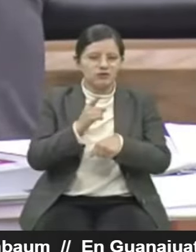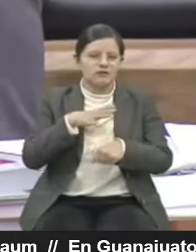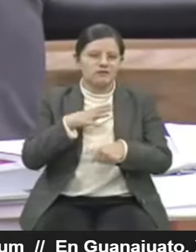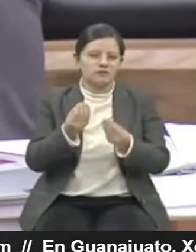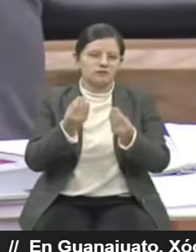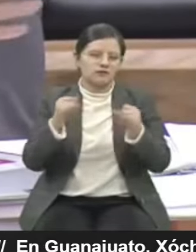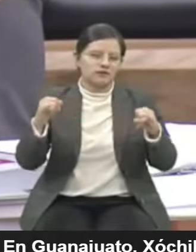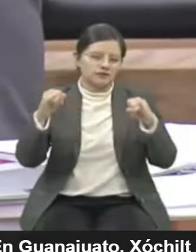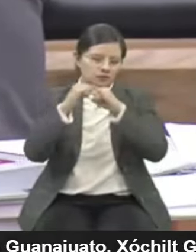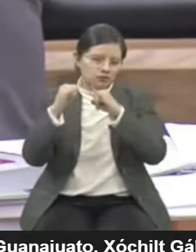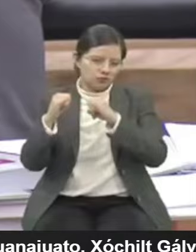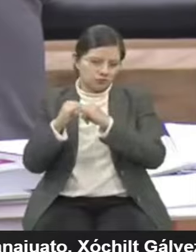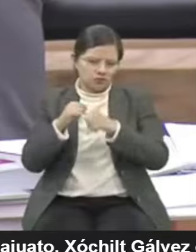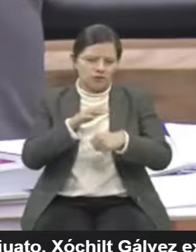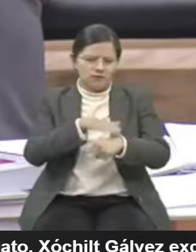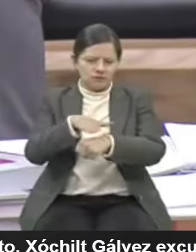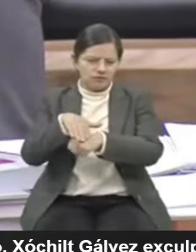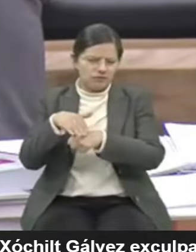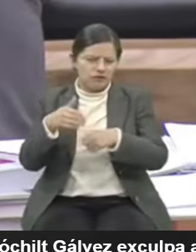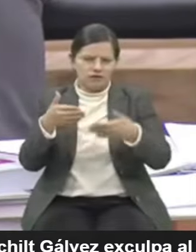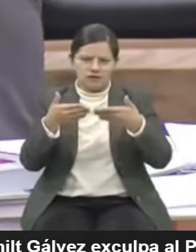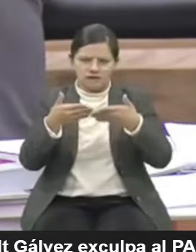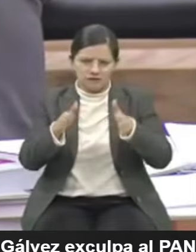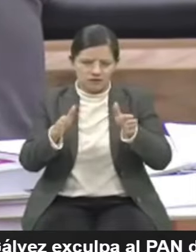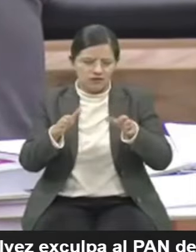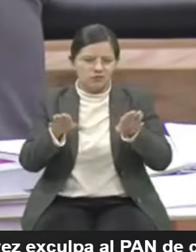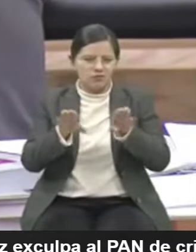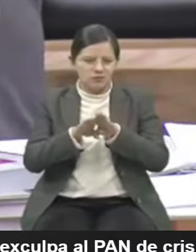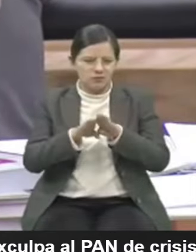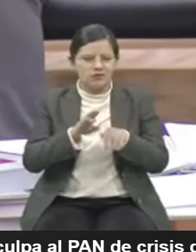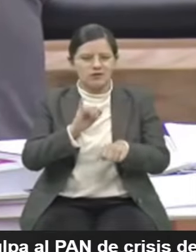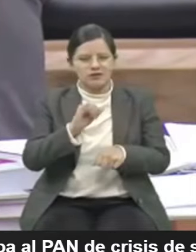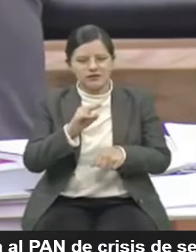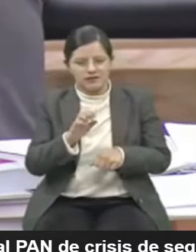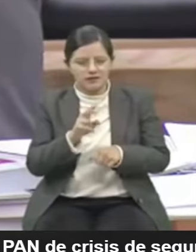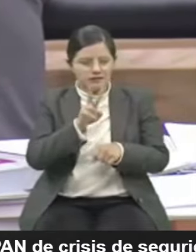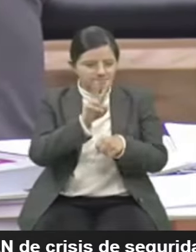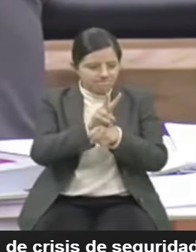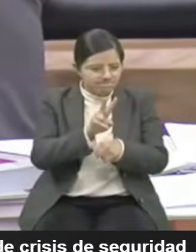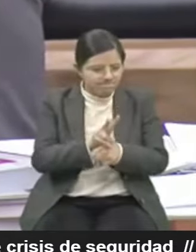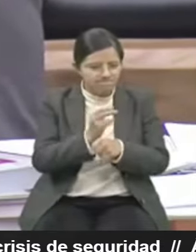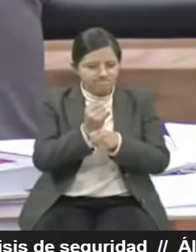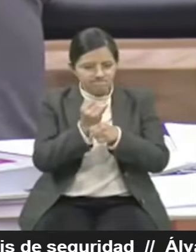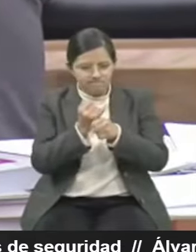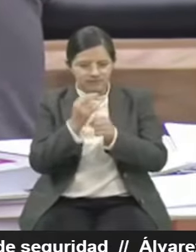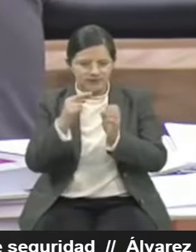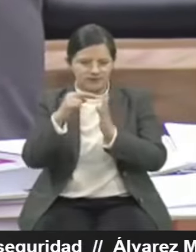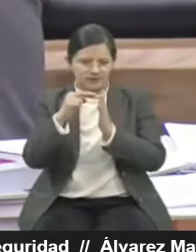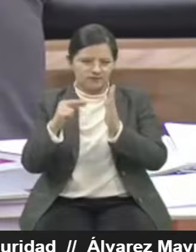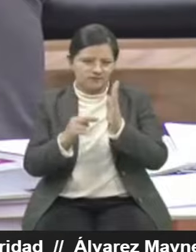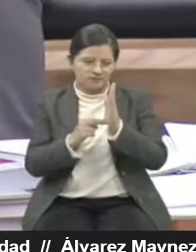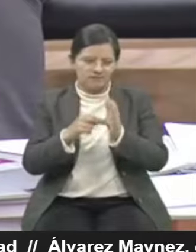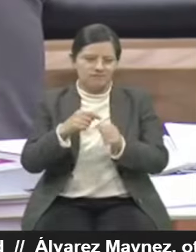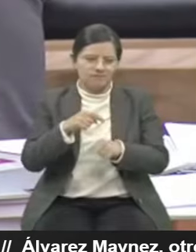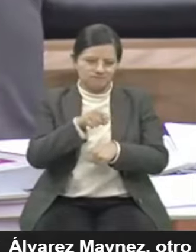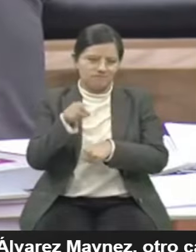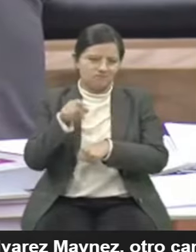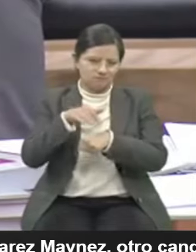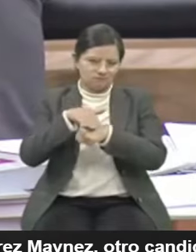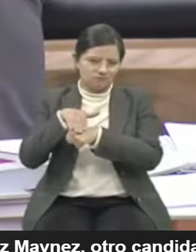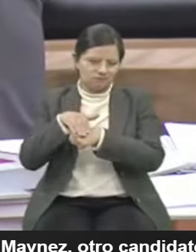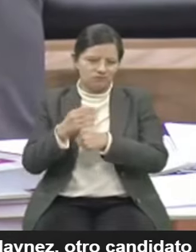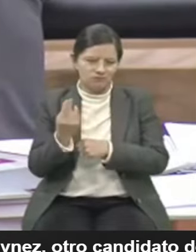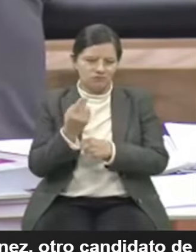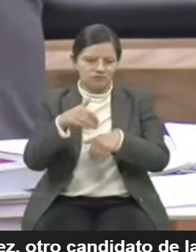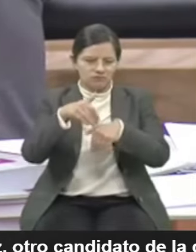convocatorias abiertas se lleva a cabo a través de la fiscalización del INE de las propias reglas que se ponen en las